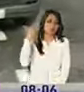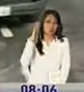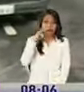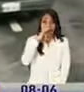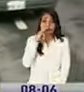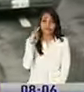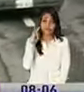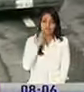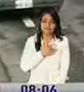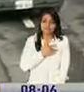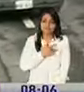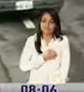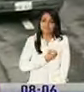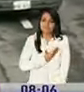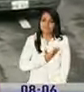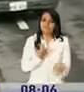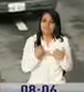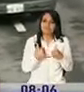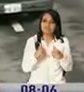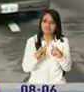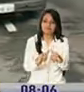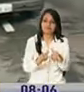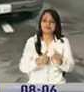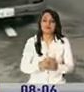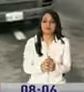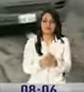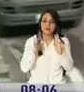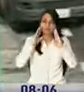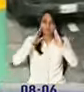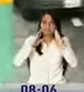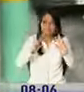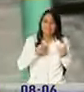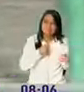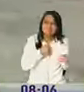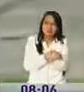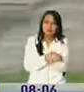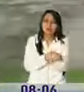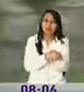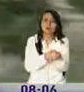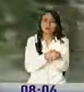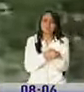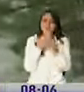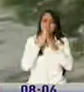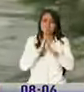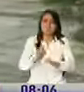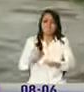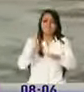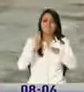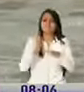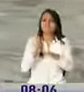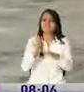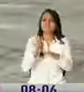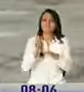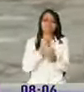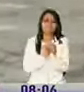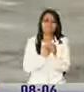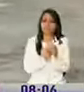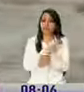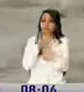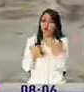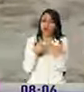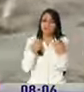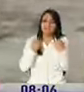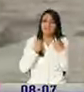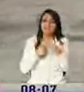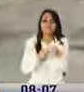nos inspiran a seguir adelante, y en ellos todo nuestro trabajo, todo nuestro compromiso, toda nuestra dedicación, por